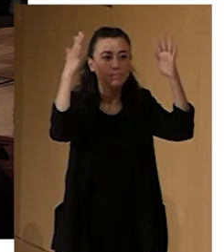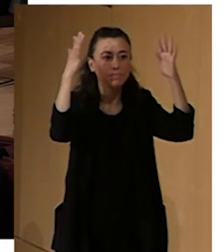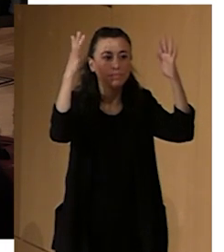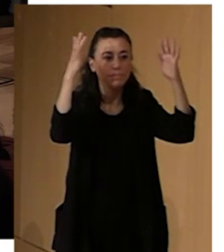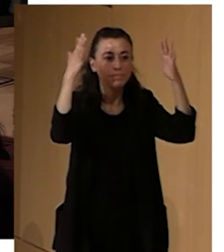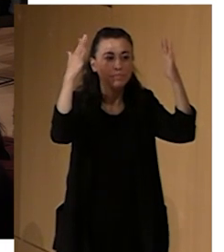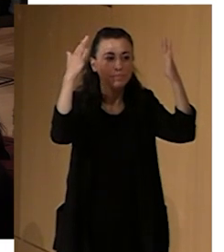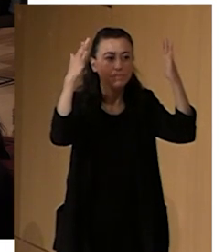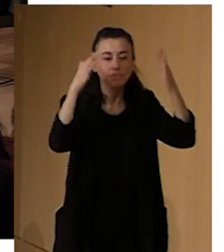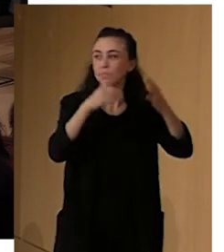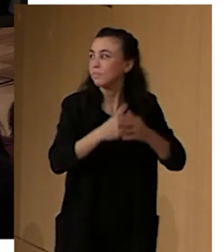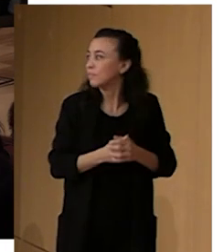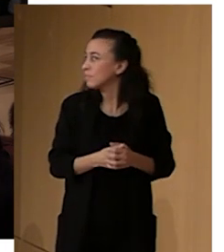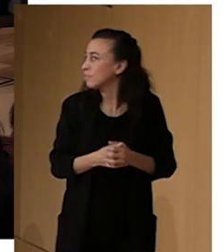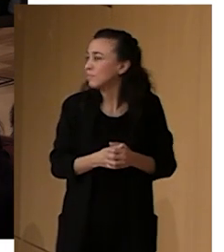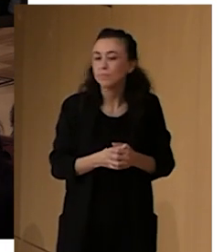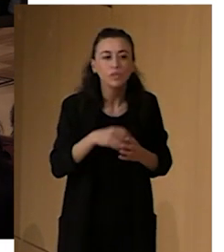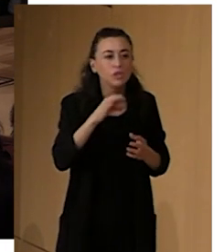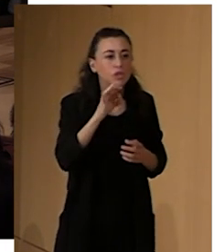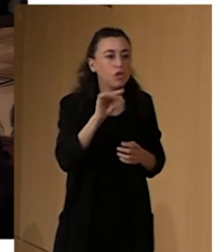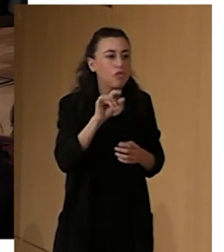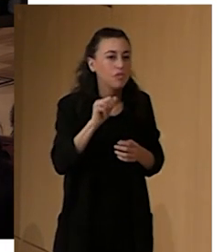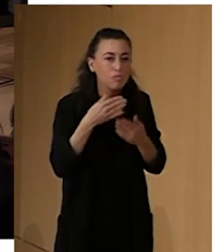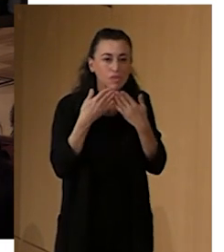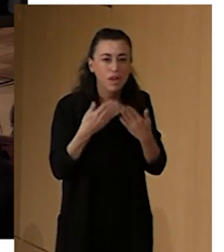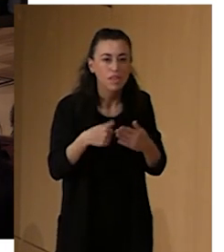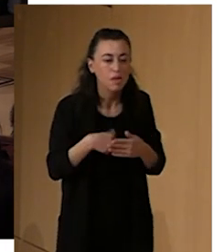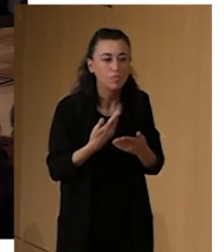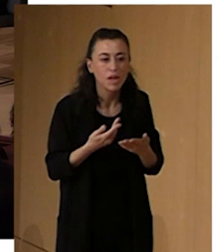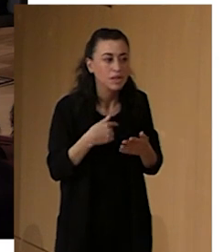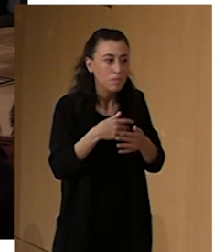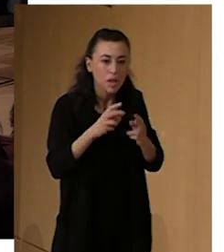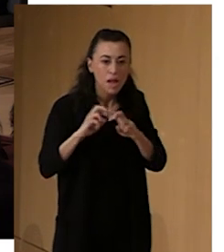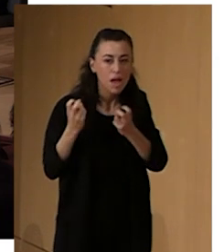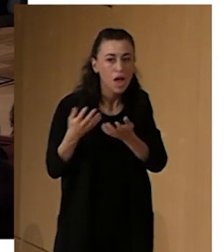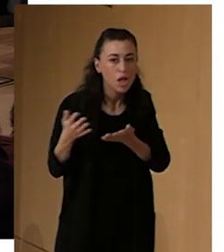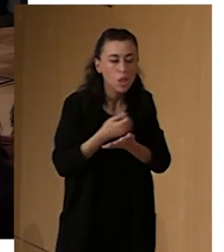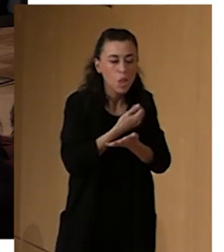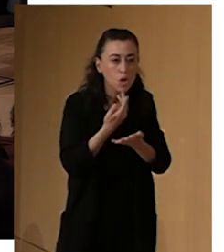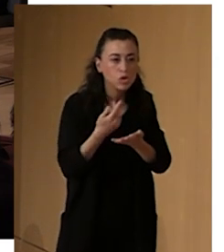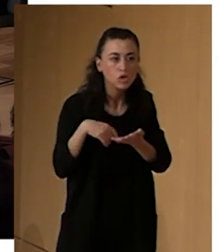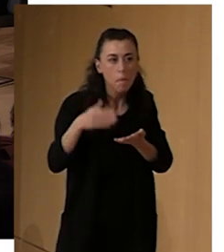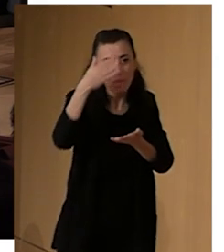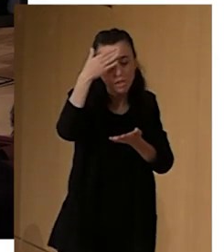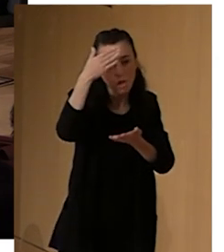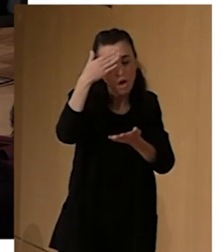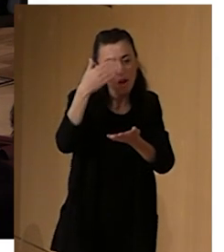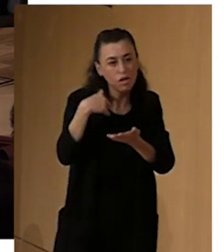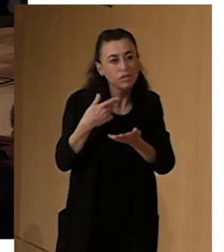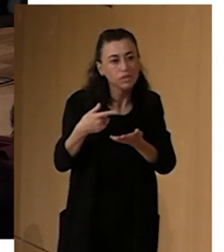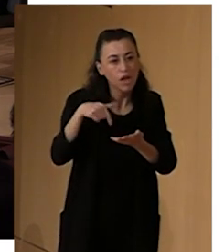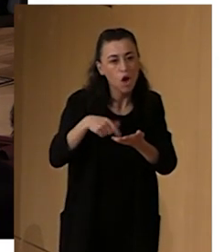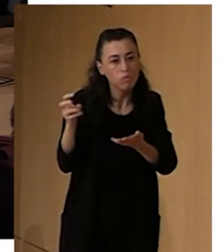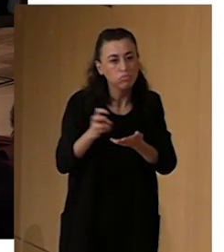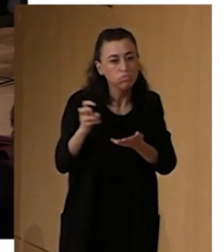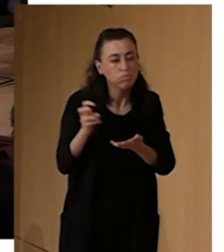Gracias Muchísimas gracias Sofía muchísimas gracias de nuevo a todos estos eh mentores que hemos